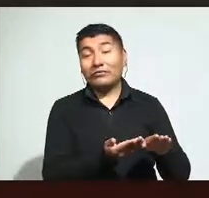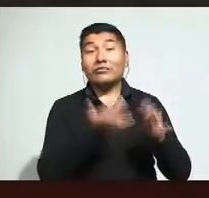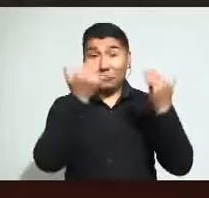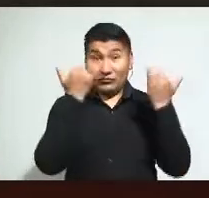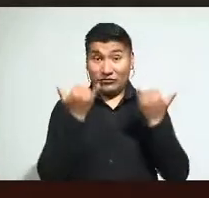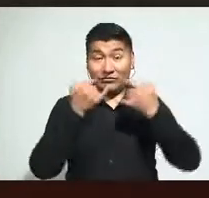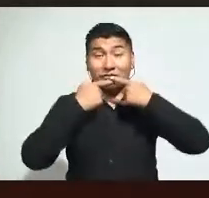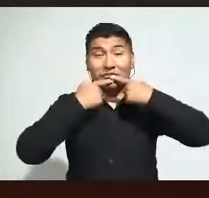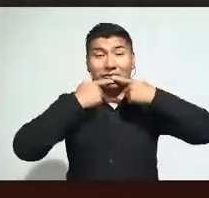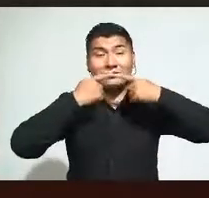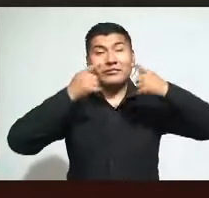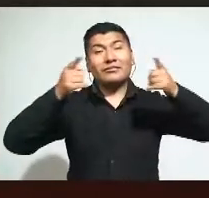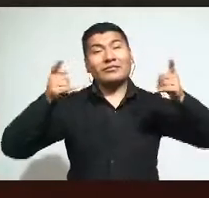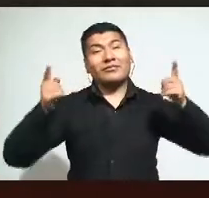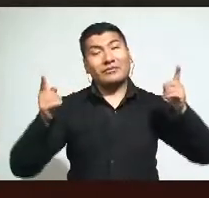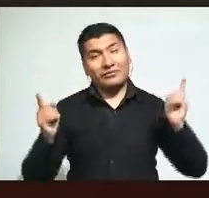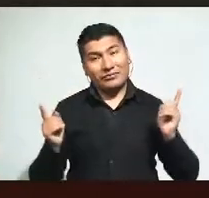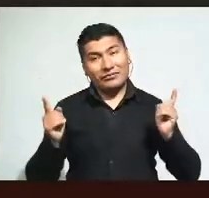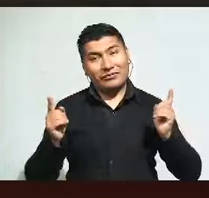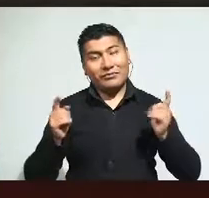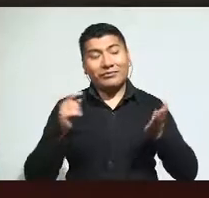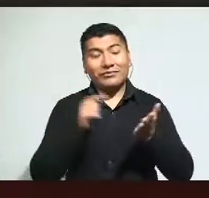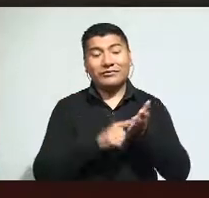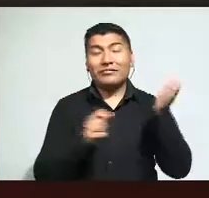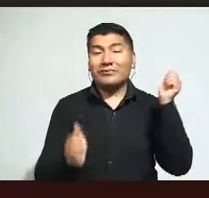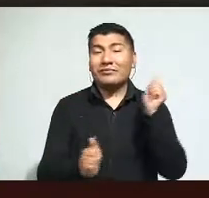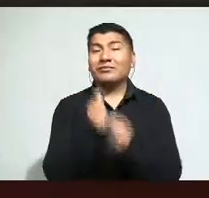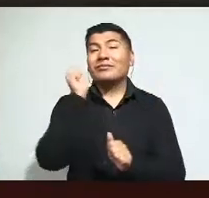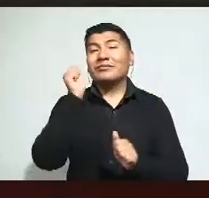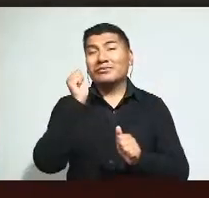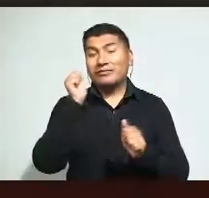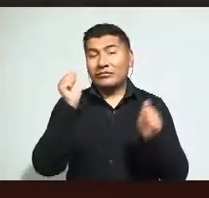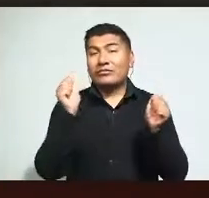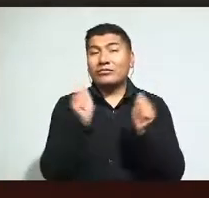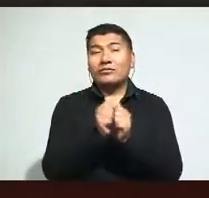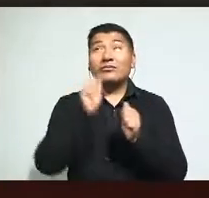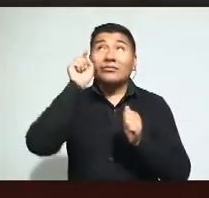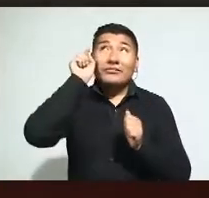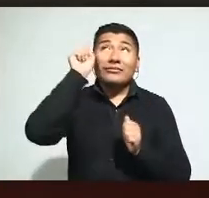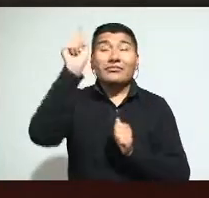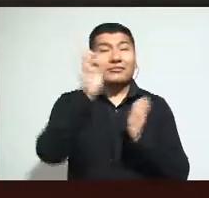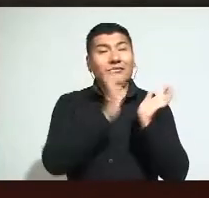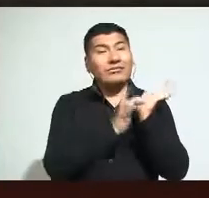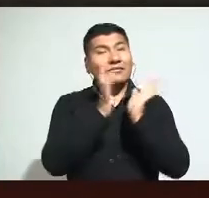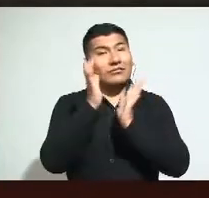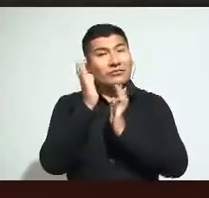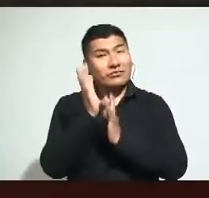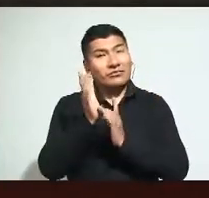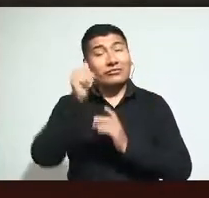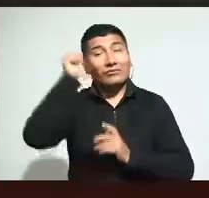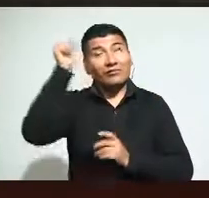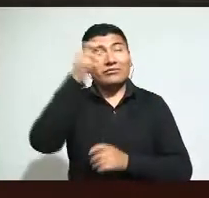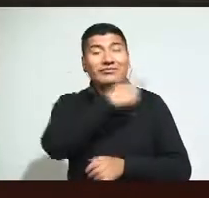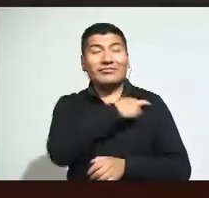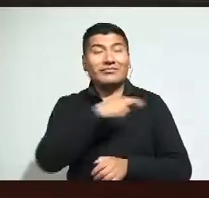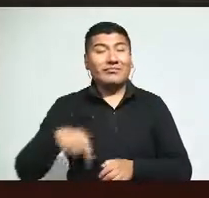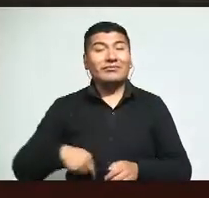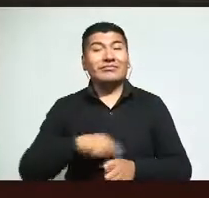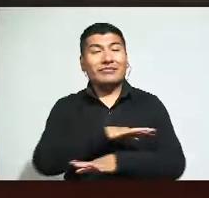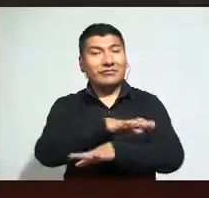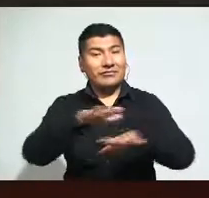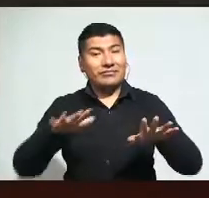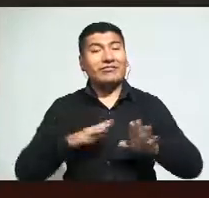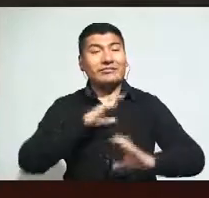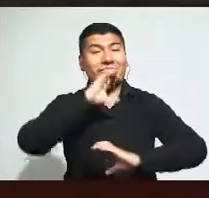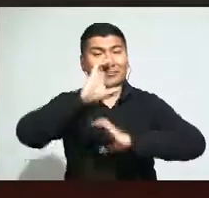hoy proclamamos esta victoria con la que jesús se ha hecho rey de los siglos